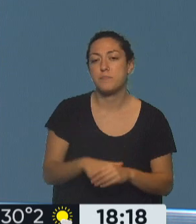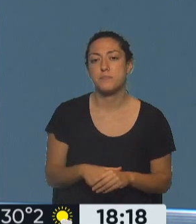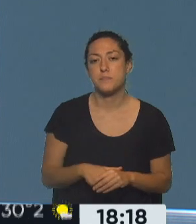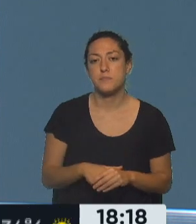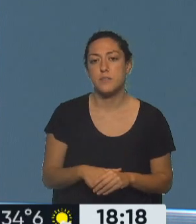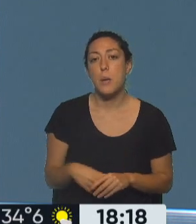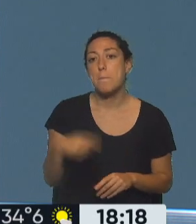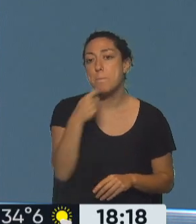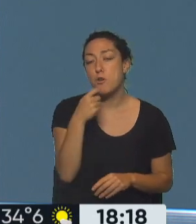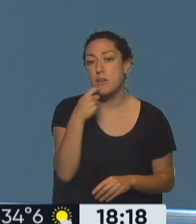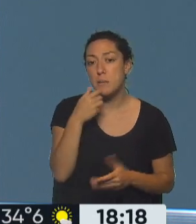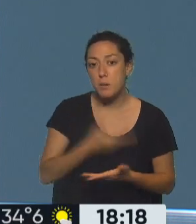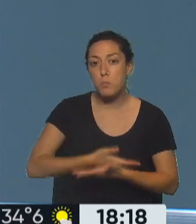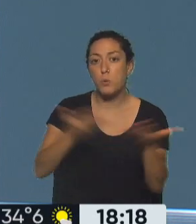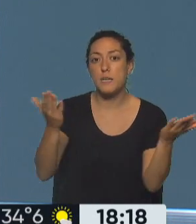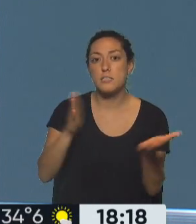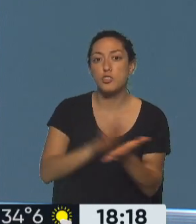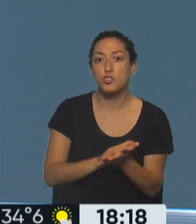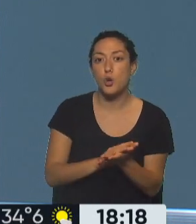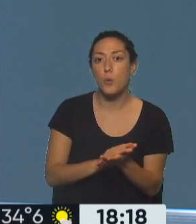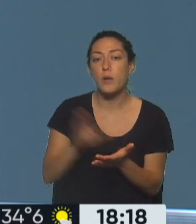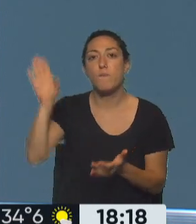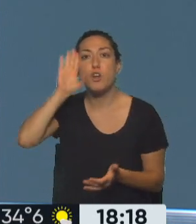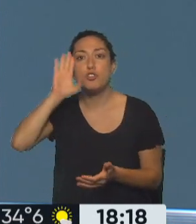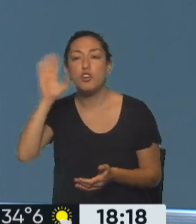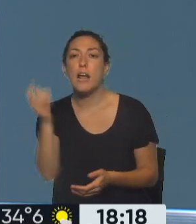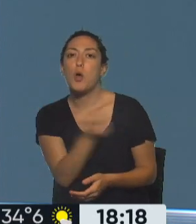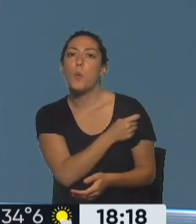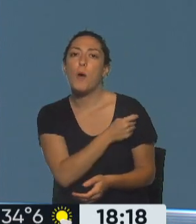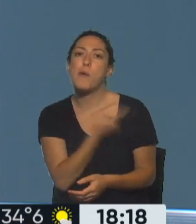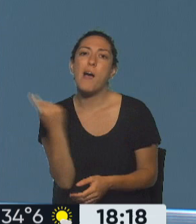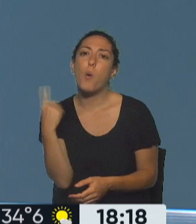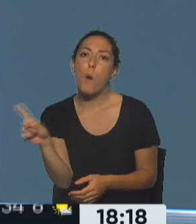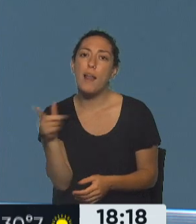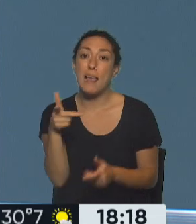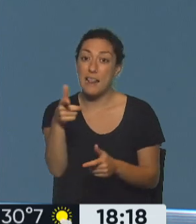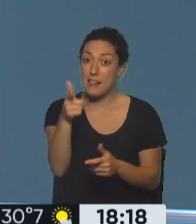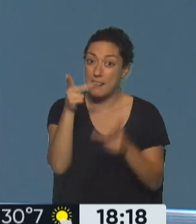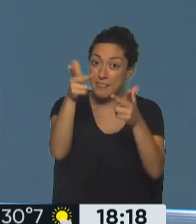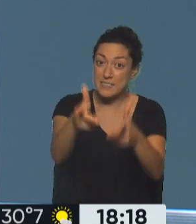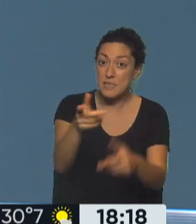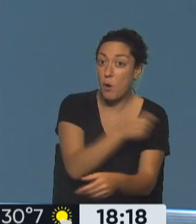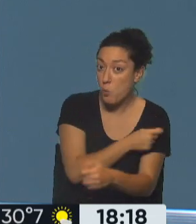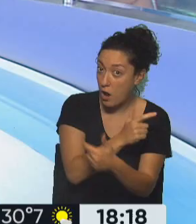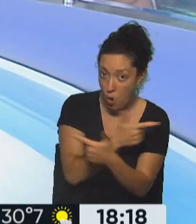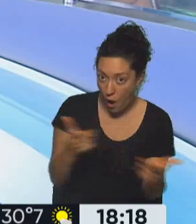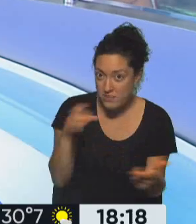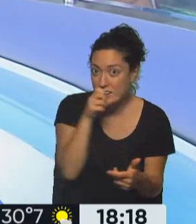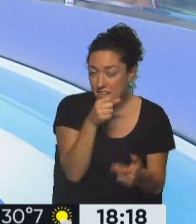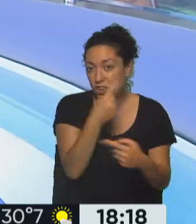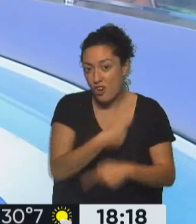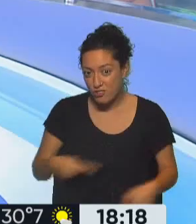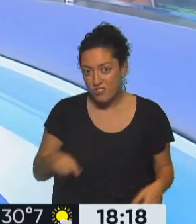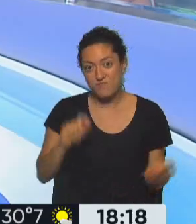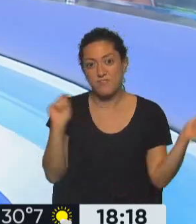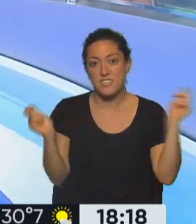no se conozca las vacunas que recibió Bolsonaro, recordemos en la pandemia que él decía que no se había vacunado. Así que son algunas de las